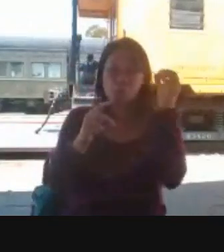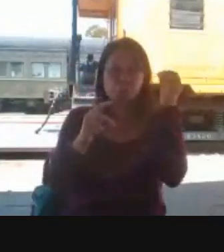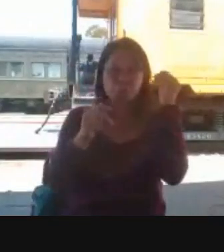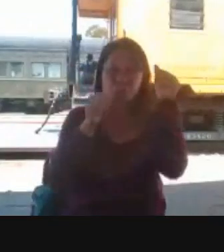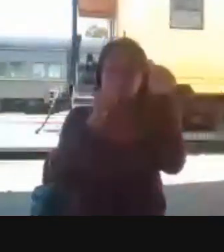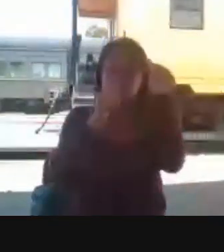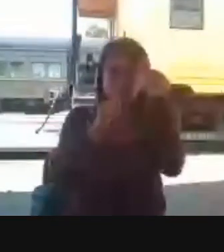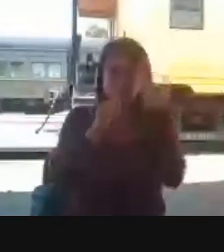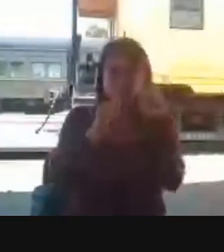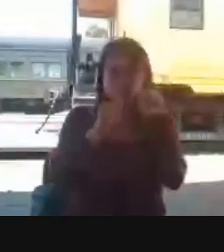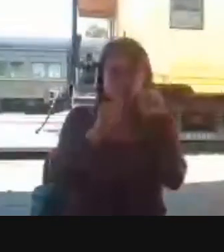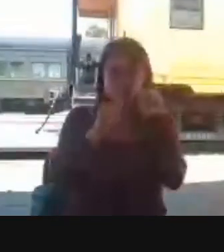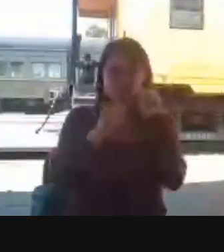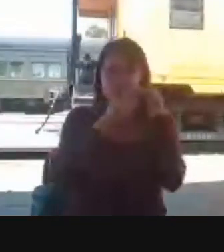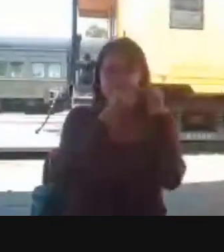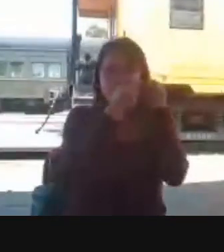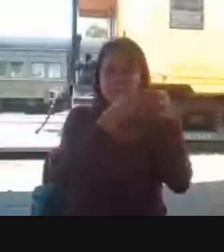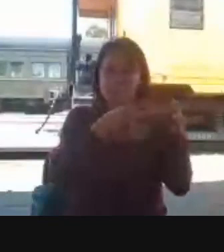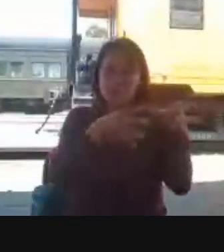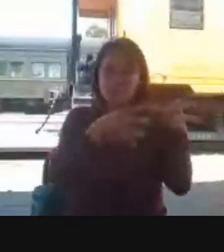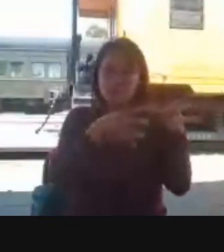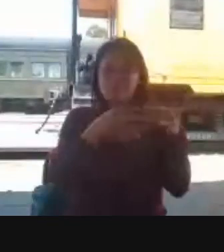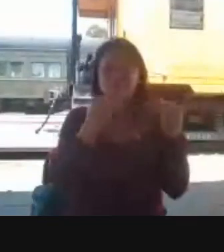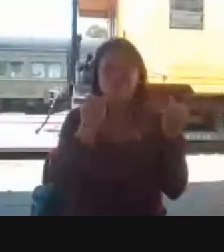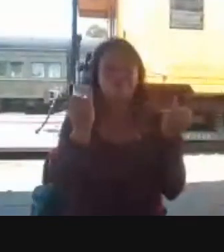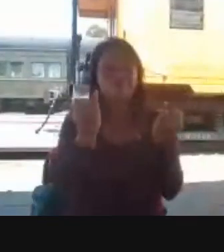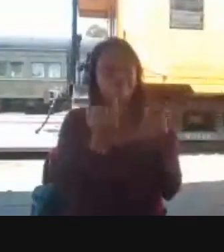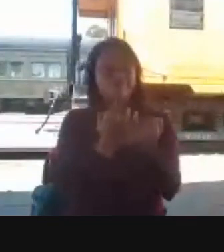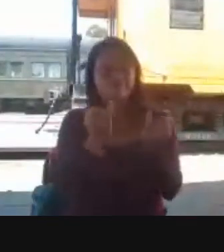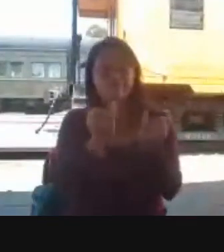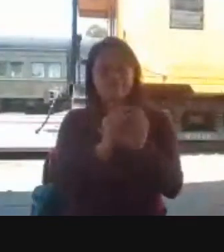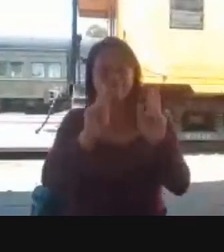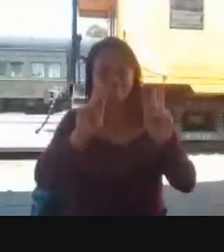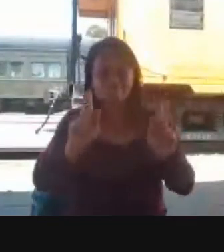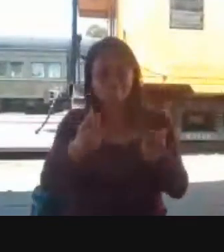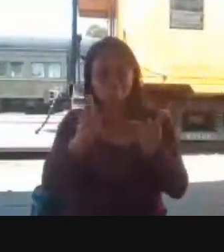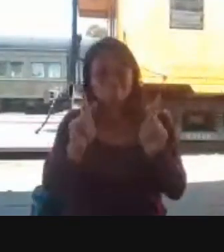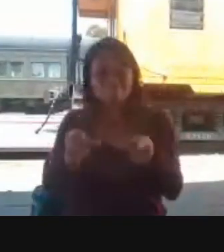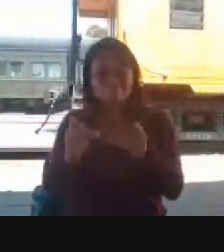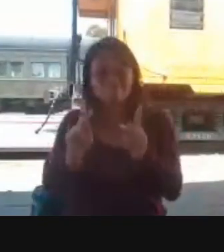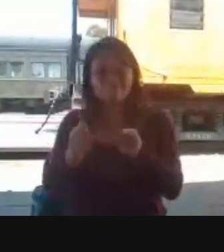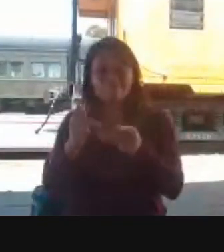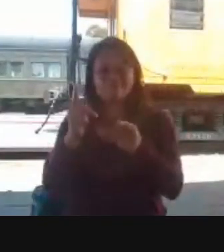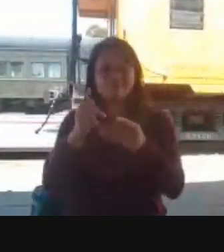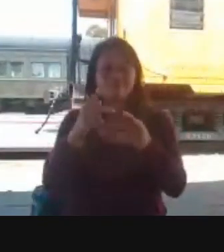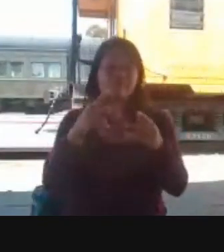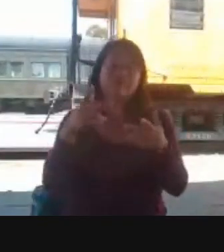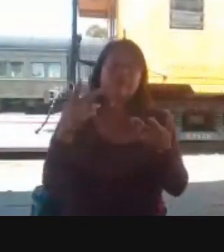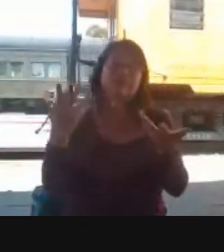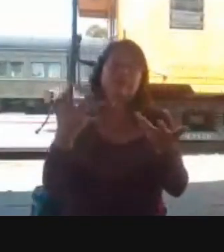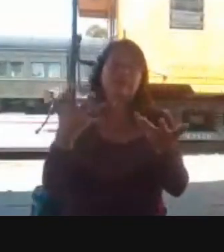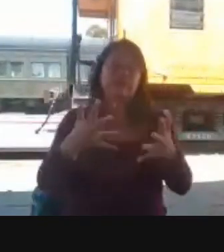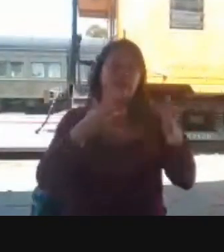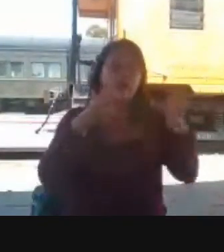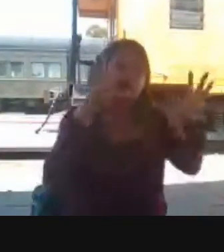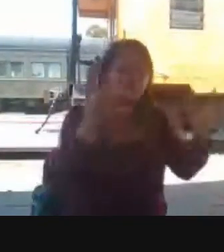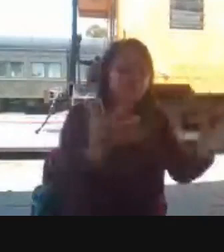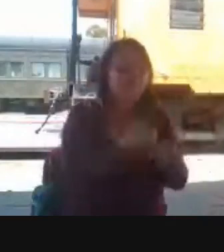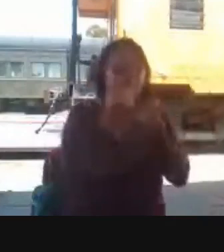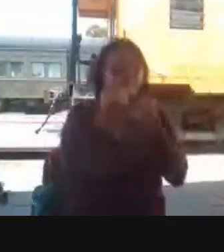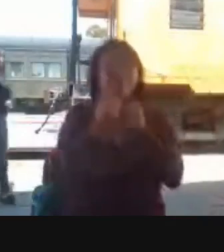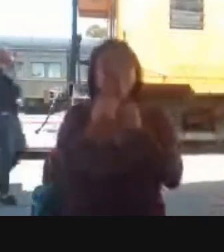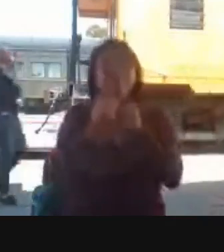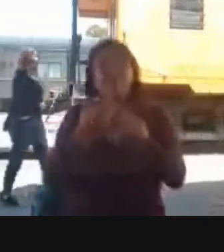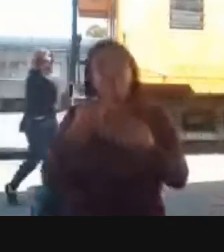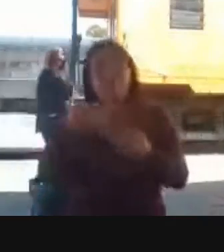El ojito lo perdió, también víctima de tráfico, lo cual hace que no podamos liberarlo. Y por último, aquí en mi mano tenemos a